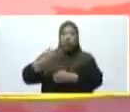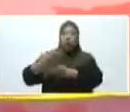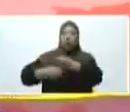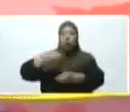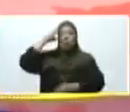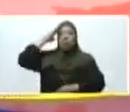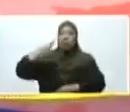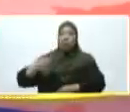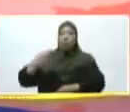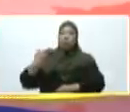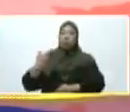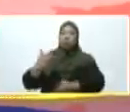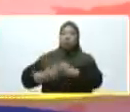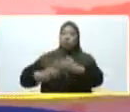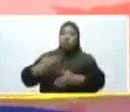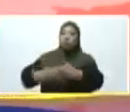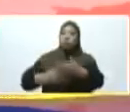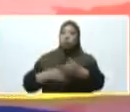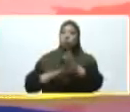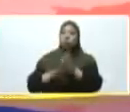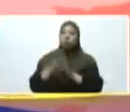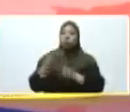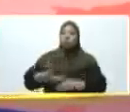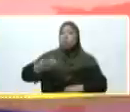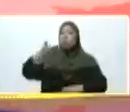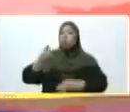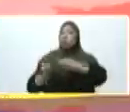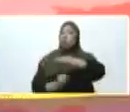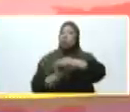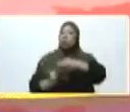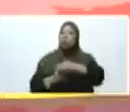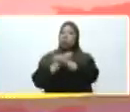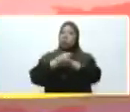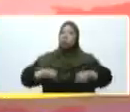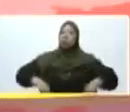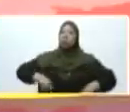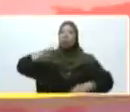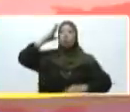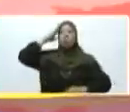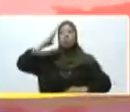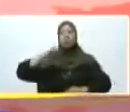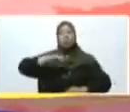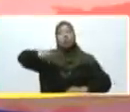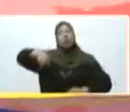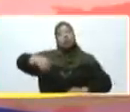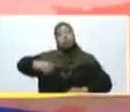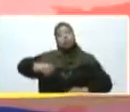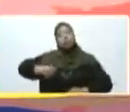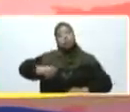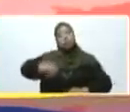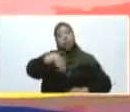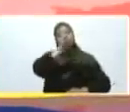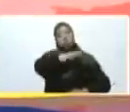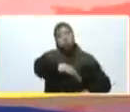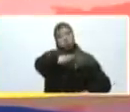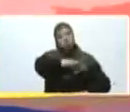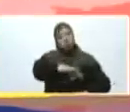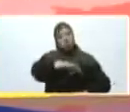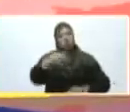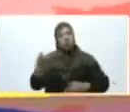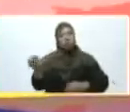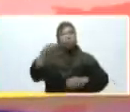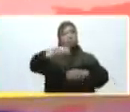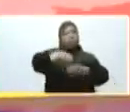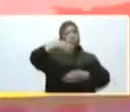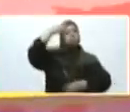de esta importante institución, la Guardia Nacional Bolivariana, en nuestra sociedad. La Guardia